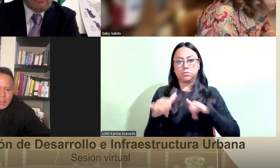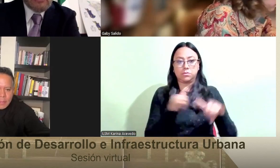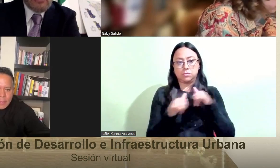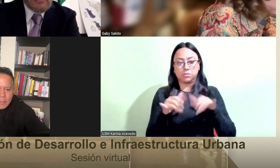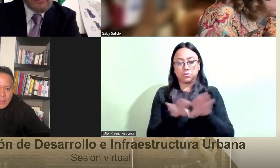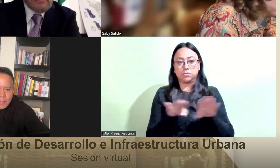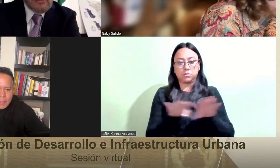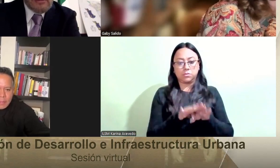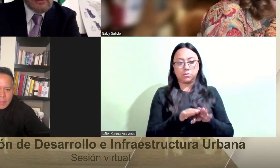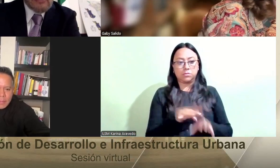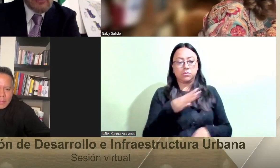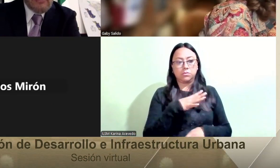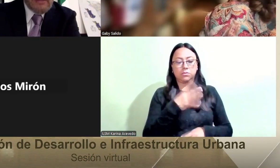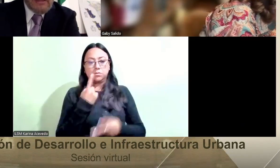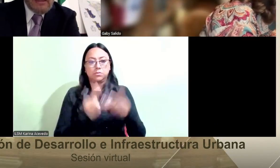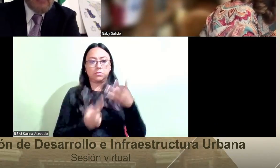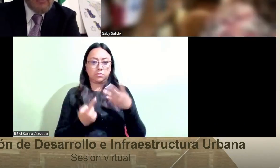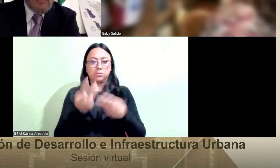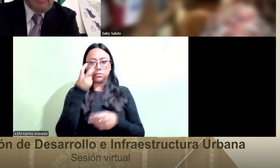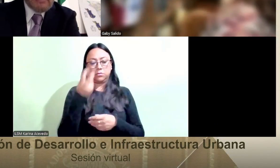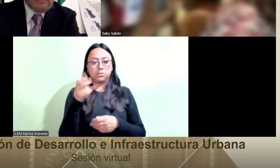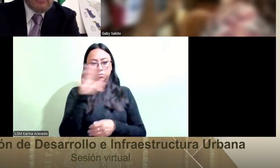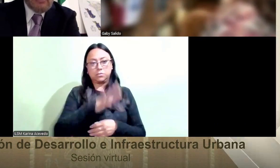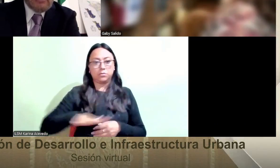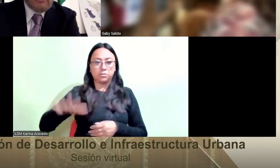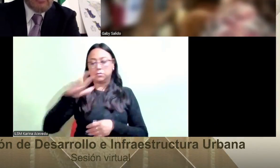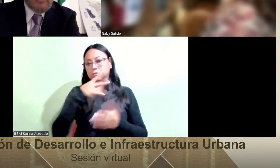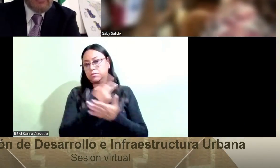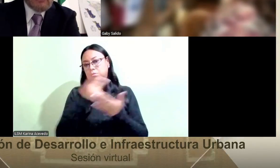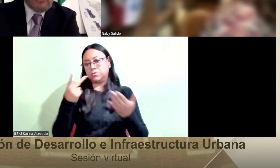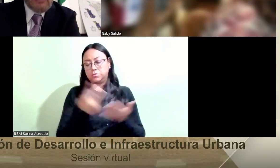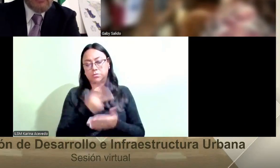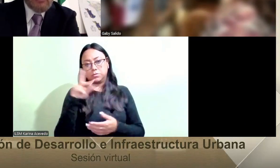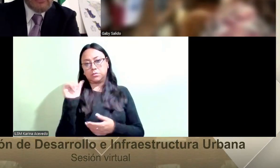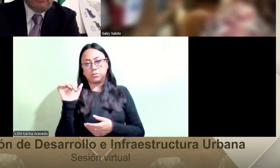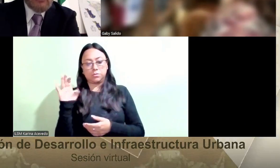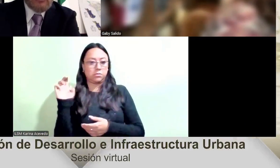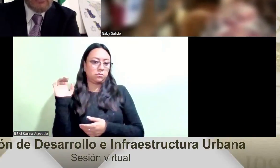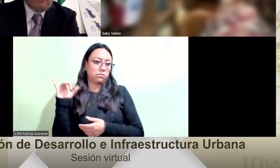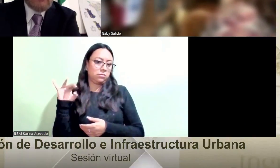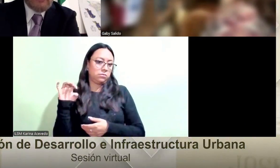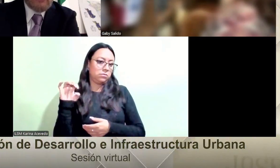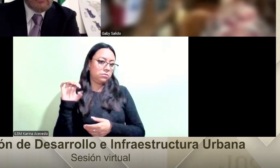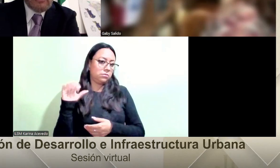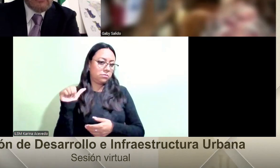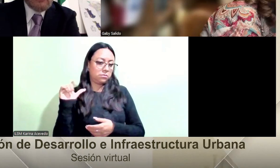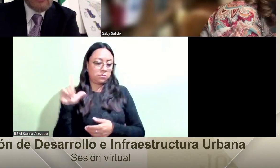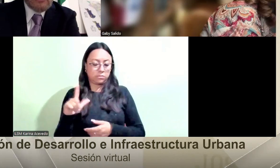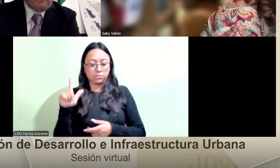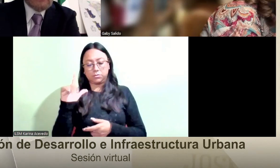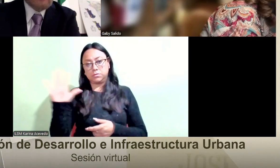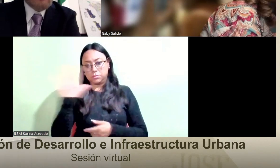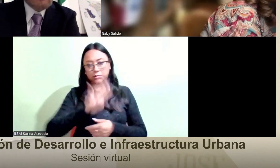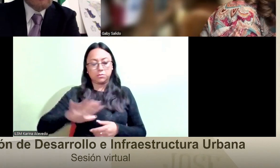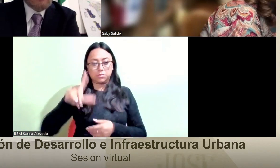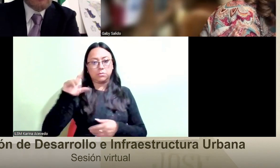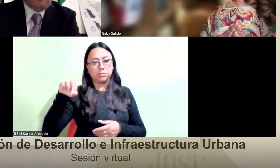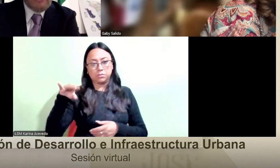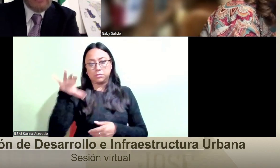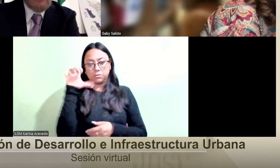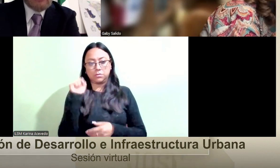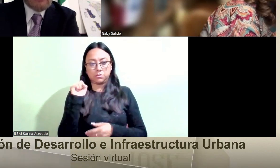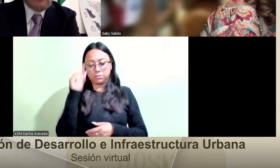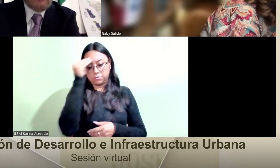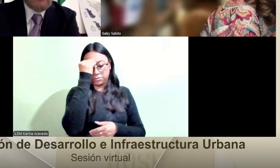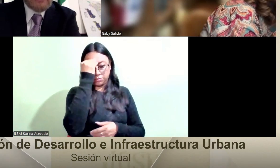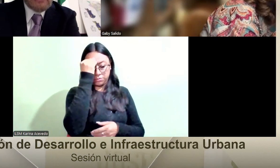la vocación habitacional de la zona. El programa parcial de Lomas de Chapultepec considera prioritario controlar los efectos negativos tales como la saturación